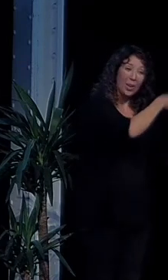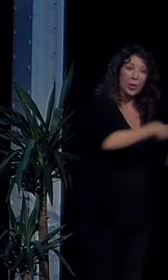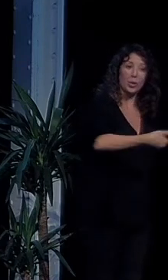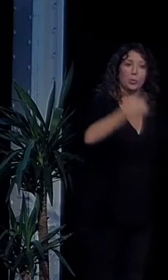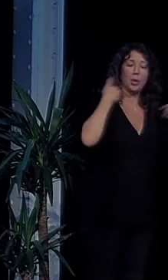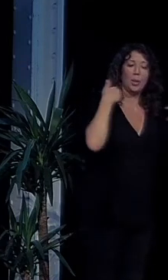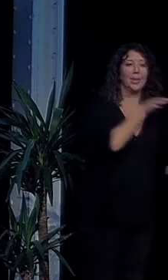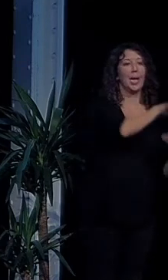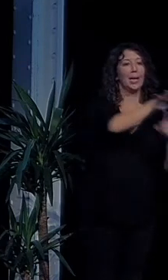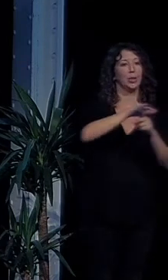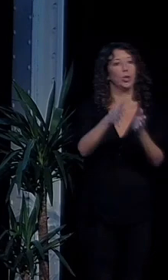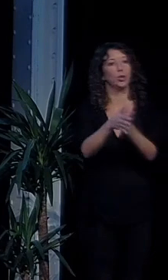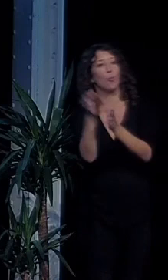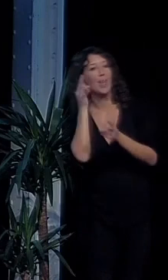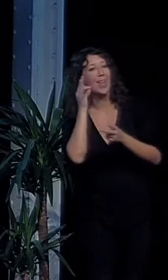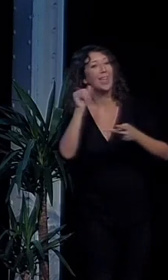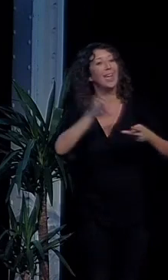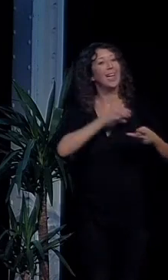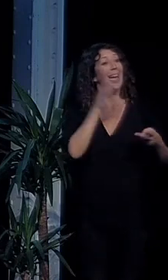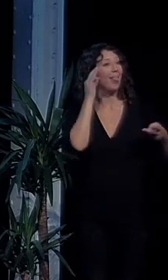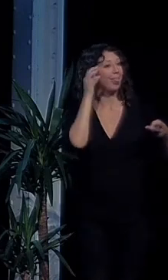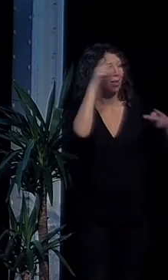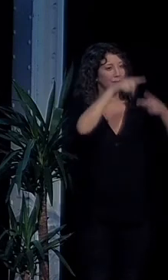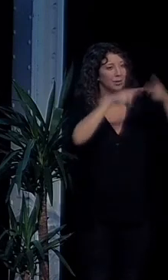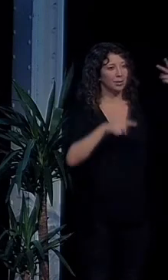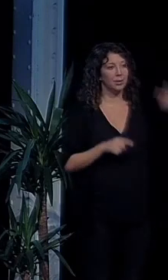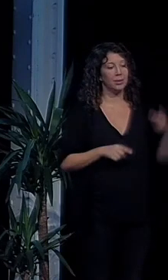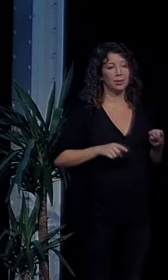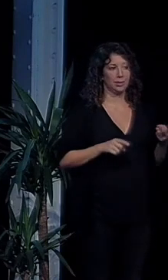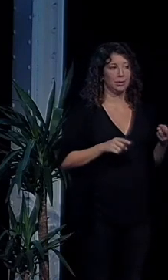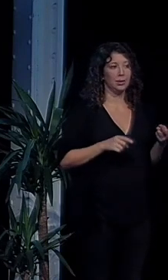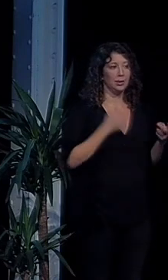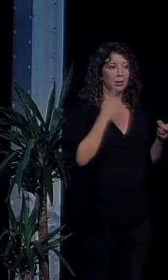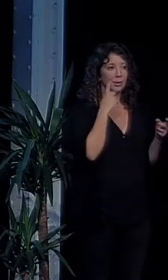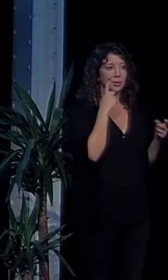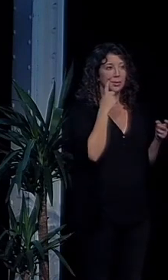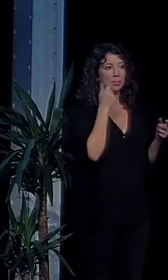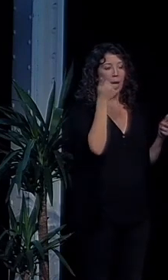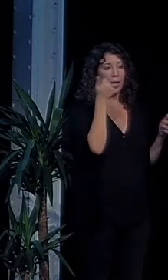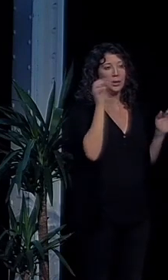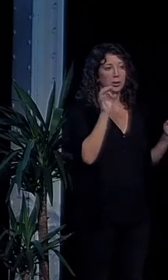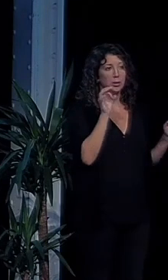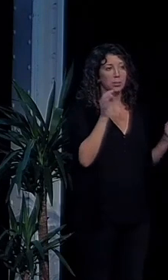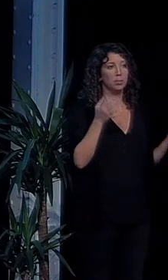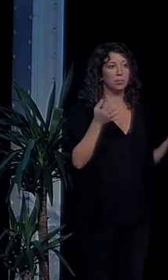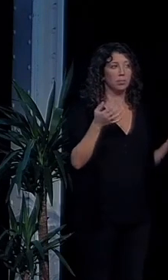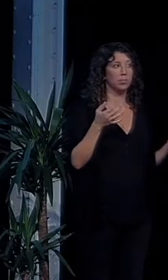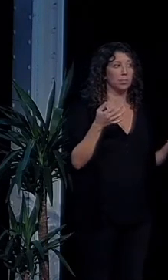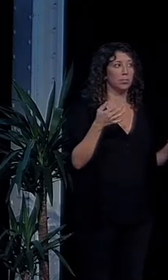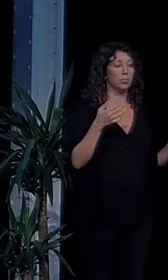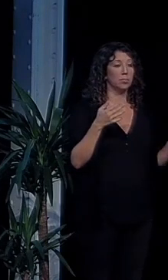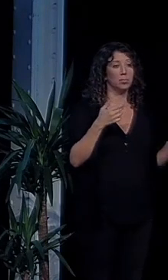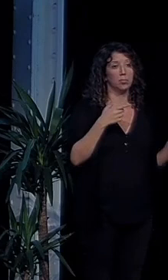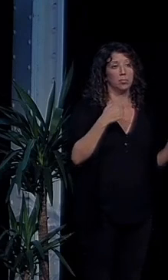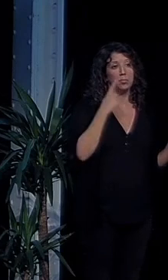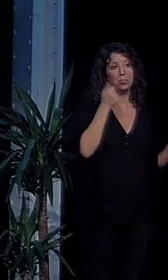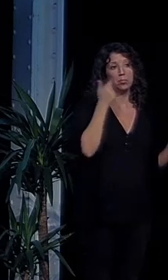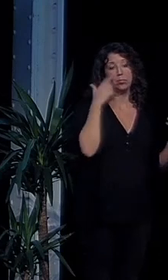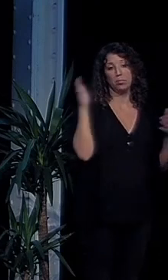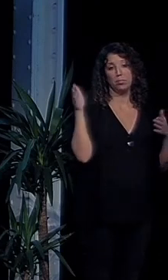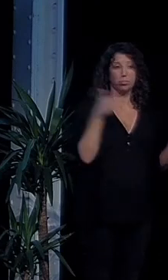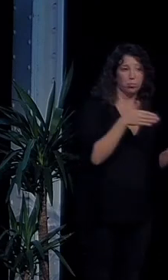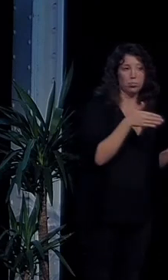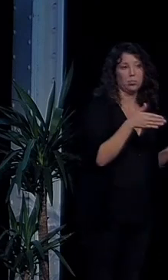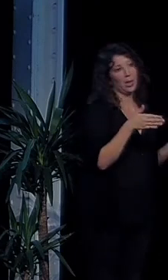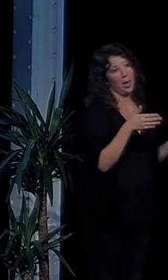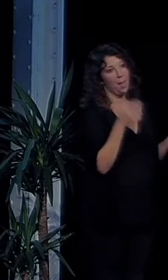a personas clientas, ¿no? A clientas. O sea, que bueno, yo simplemente era para, bueno, porque se centren en otras